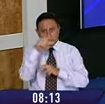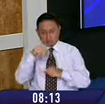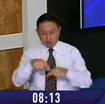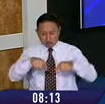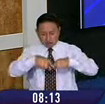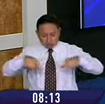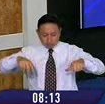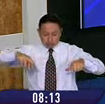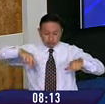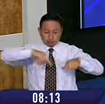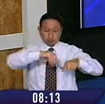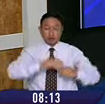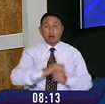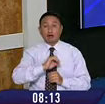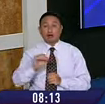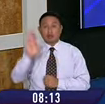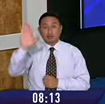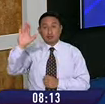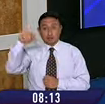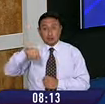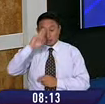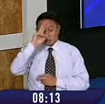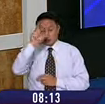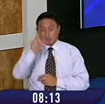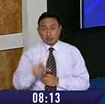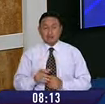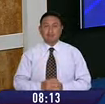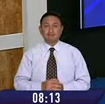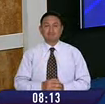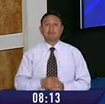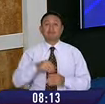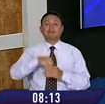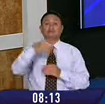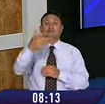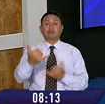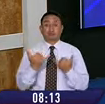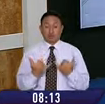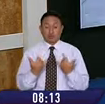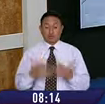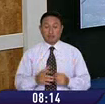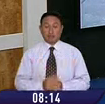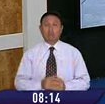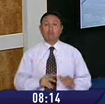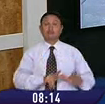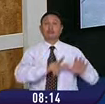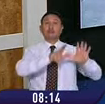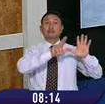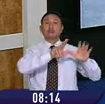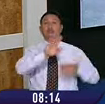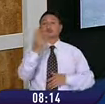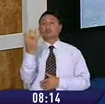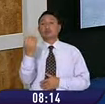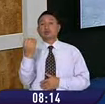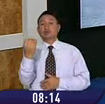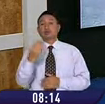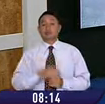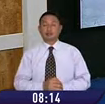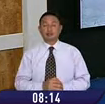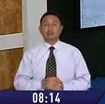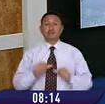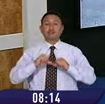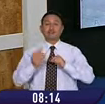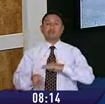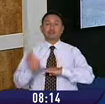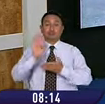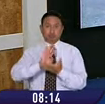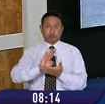y respete, por favor, al peatón. Vamos a los exteriores de esta hora y estamos en las 8 y 14 de la Asamblea Nacional,